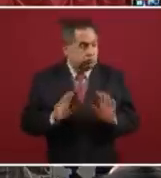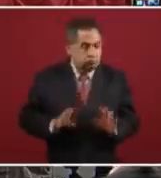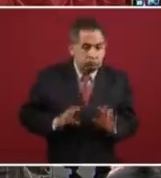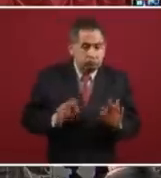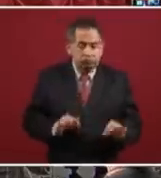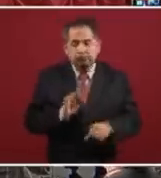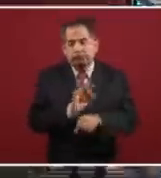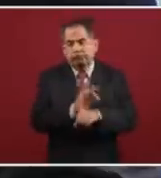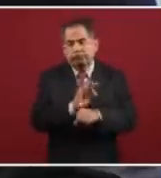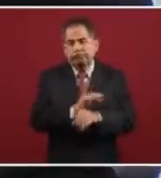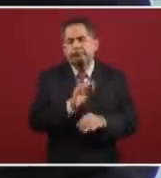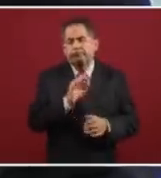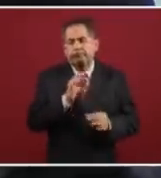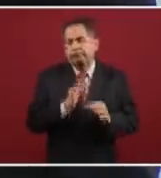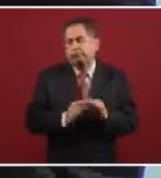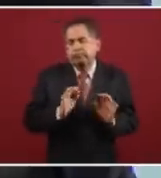adecuadas,